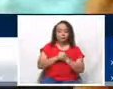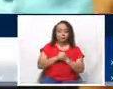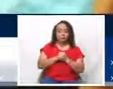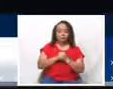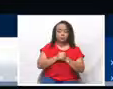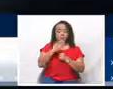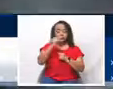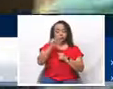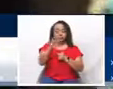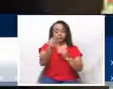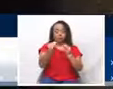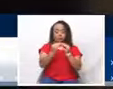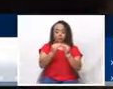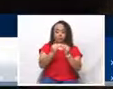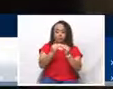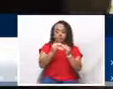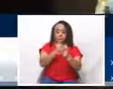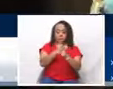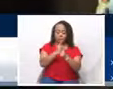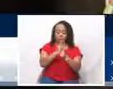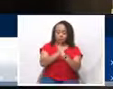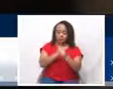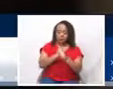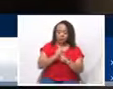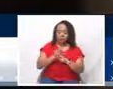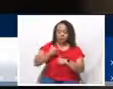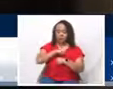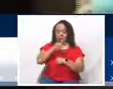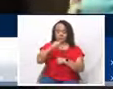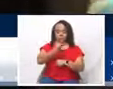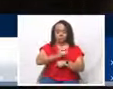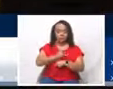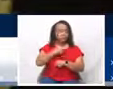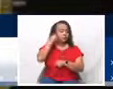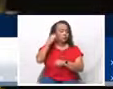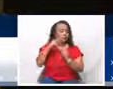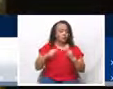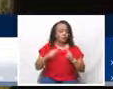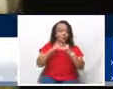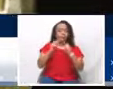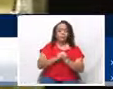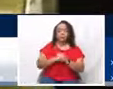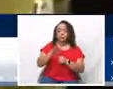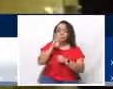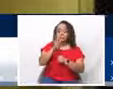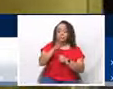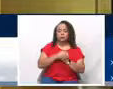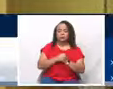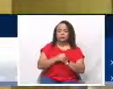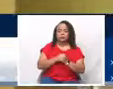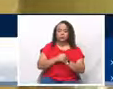más eficaz a nuestro doble medalla de oro en París, 4 en su